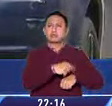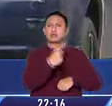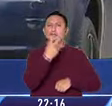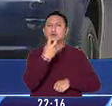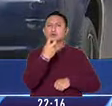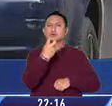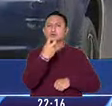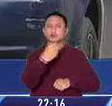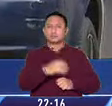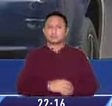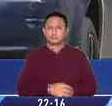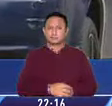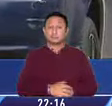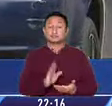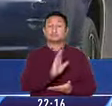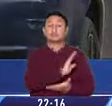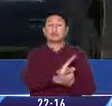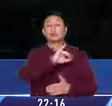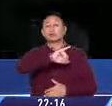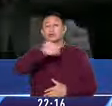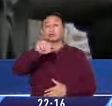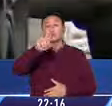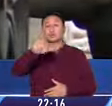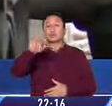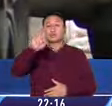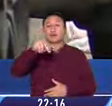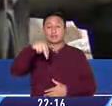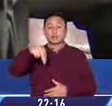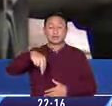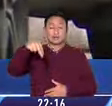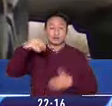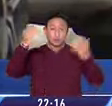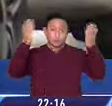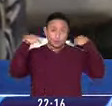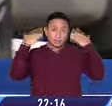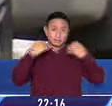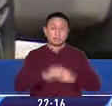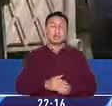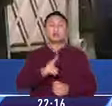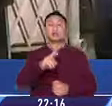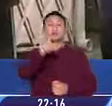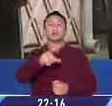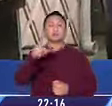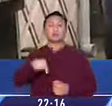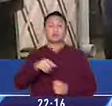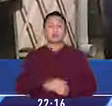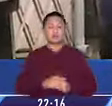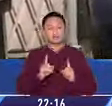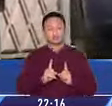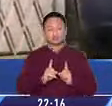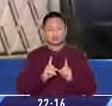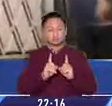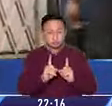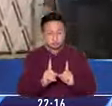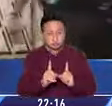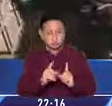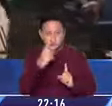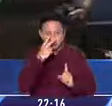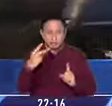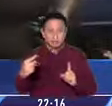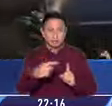martes en la cooperativa Juan Montalvo, al norte de Guayaquil. Dos personas que caminaban cerca de este sector